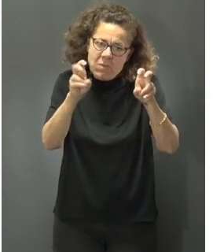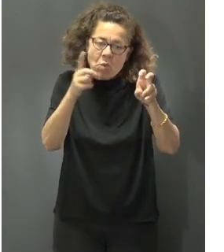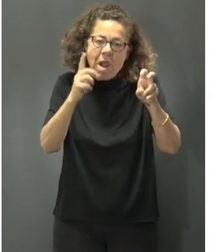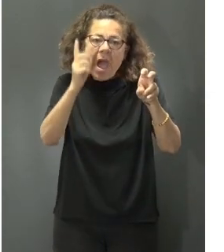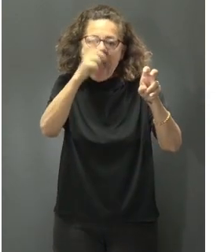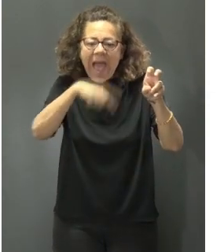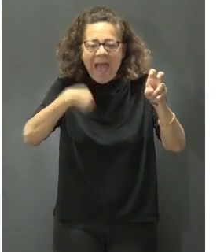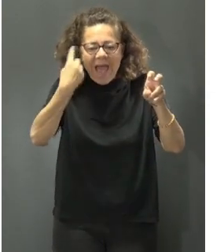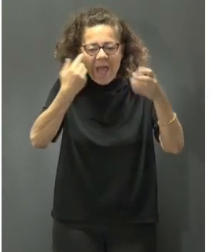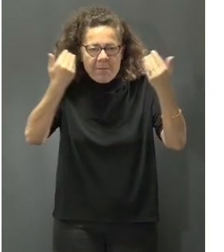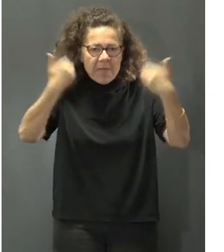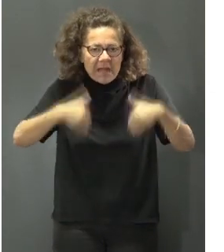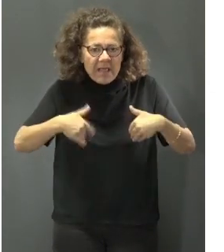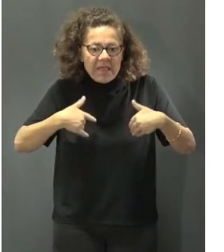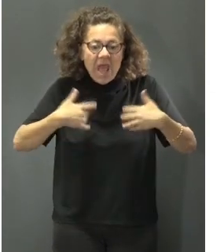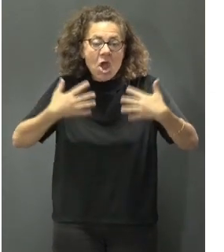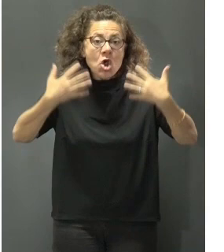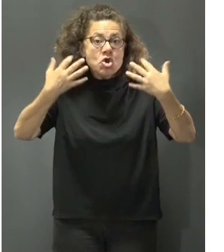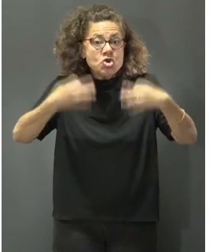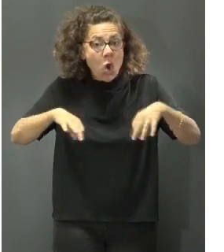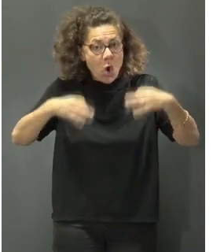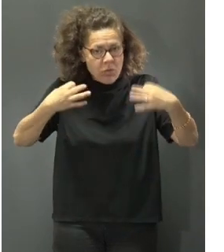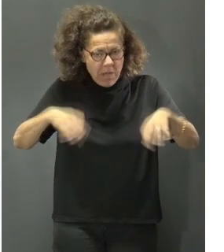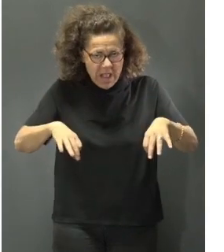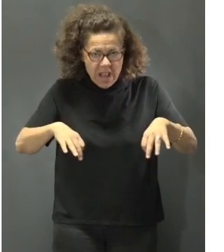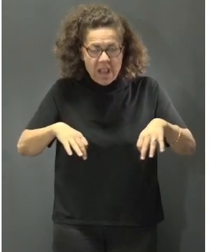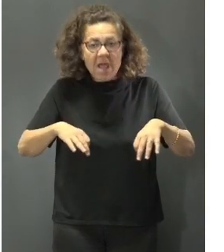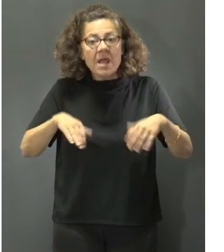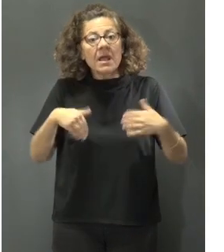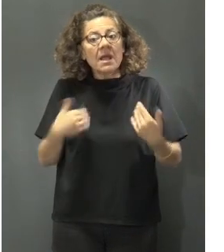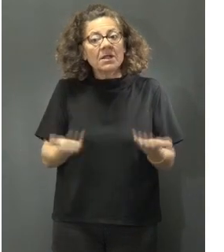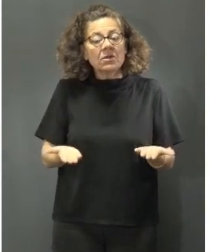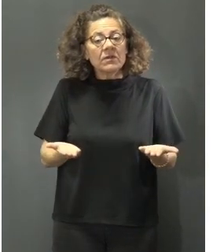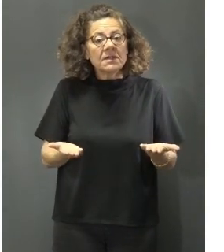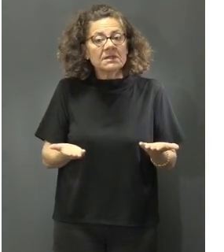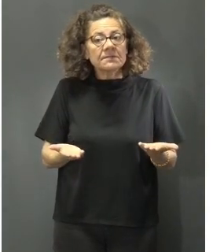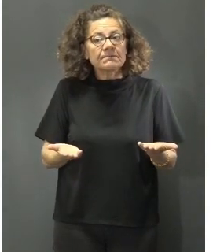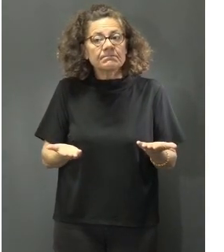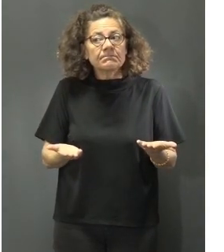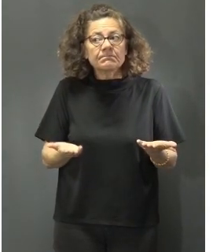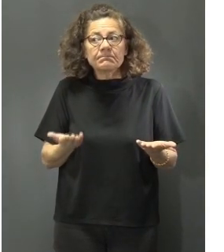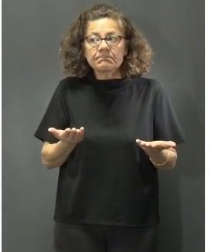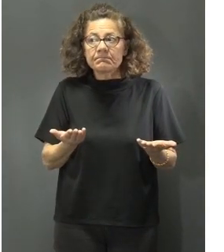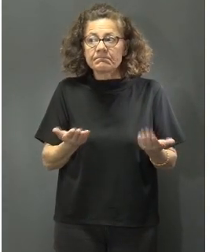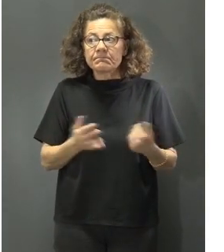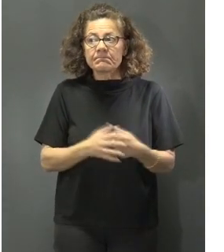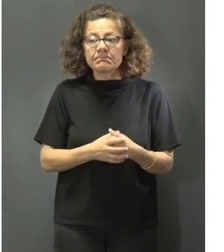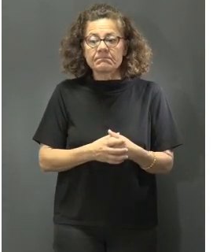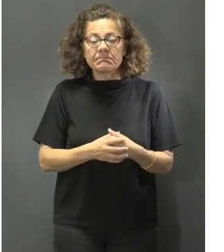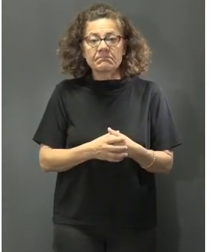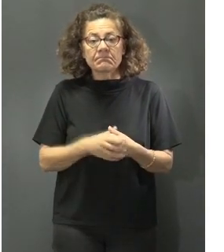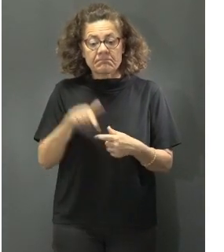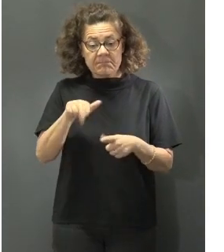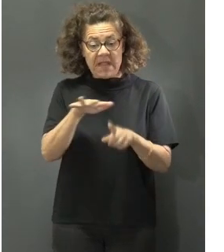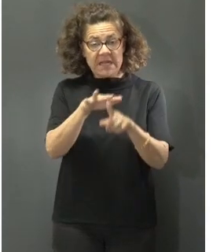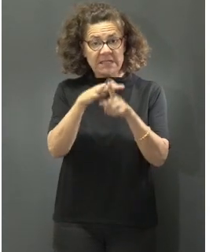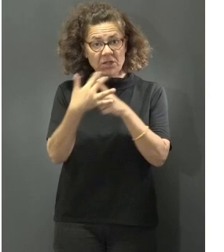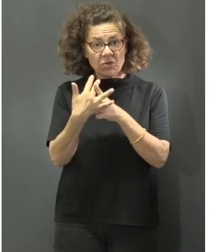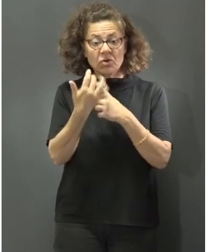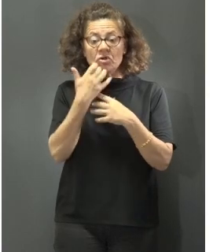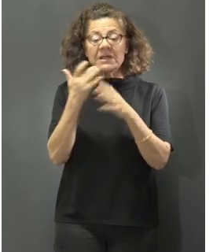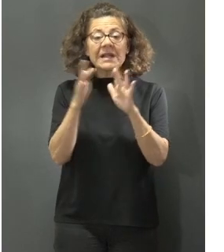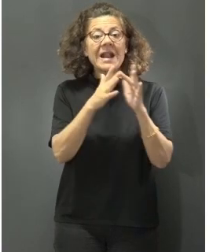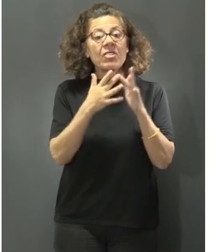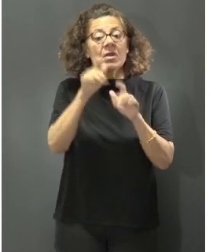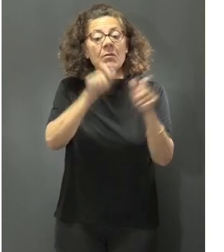apariencia completamente normal, convencional. Entonces, digamos que en el entorno, cuando se va relacionando